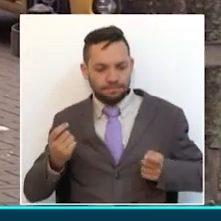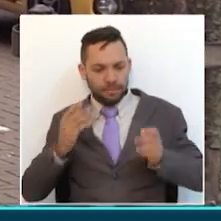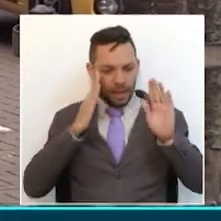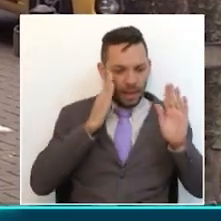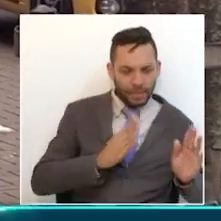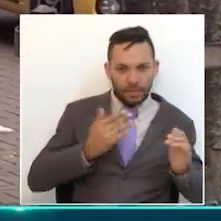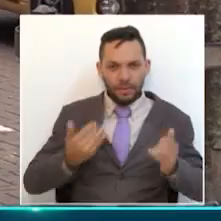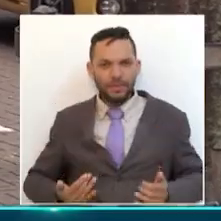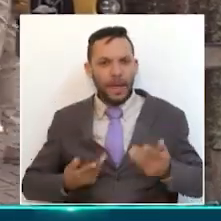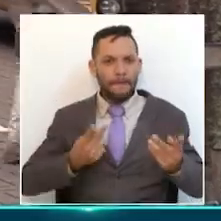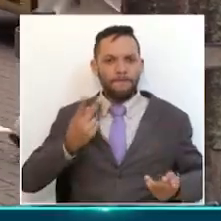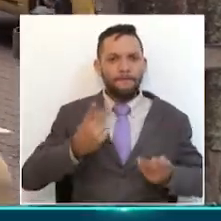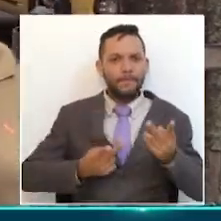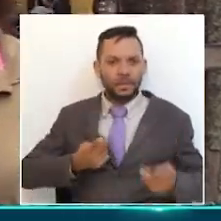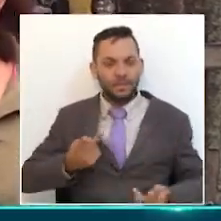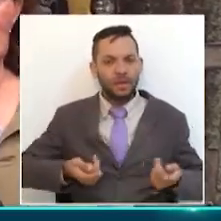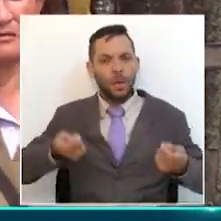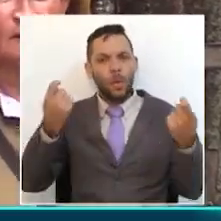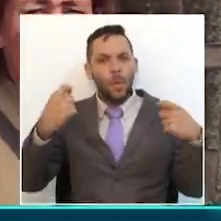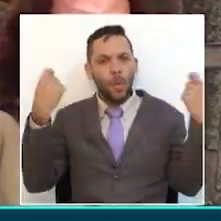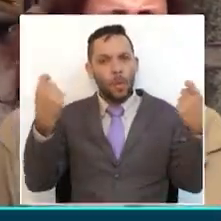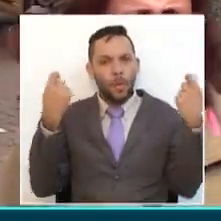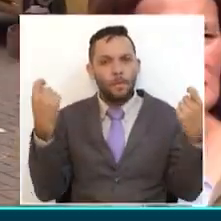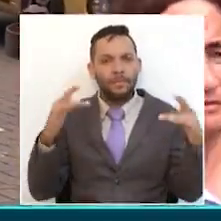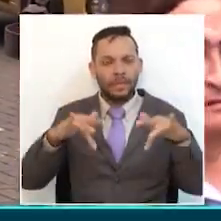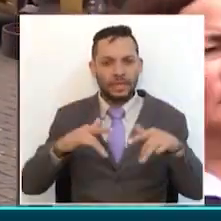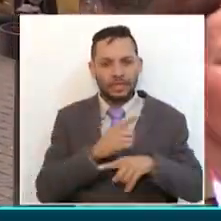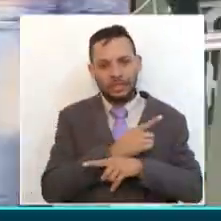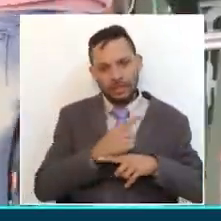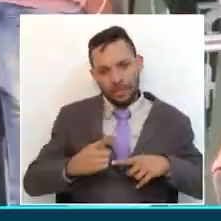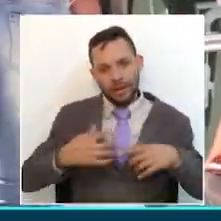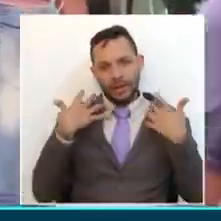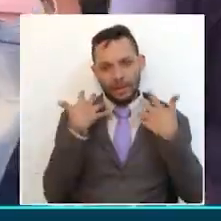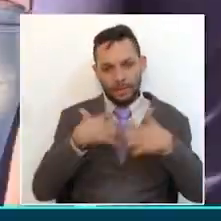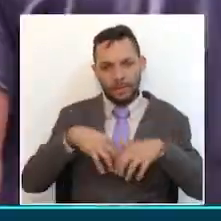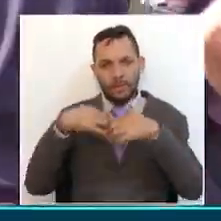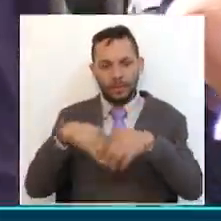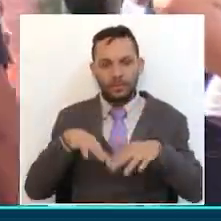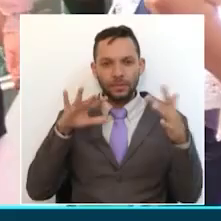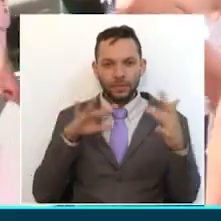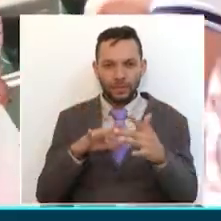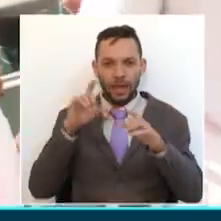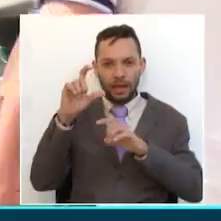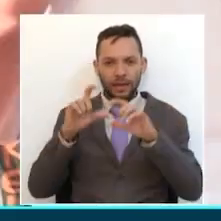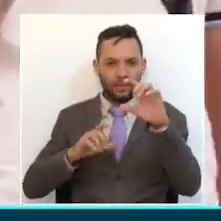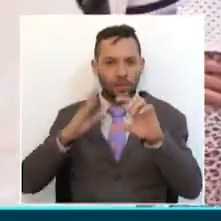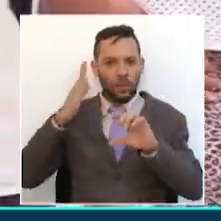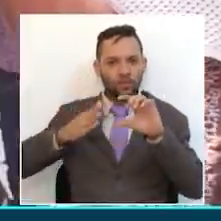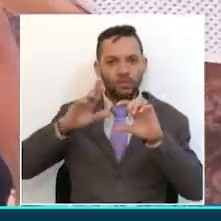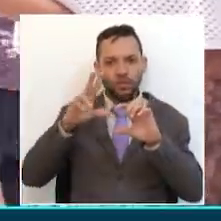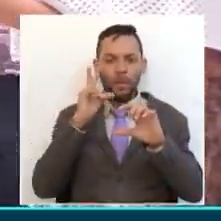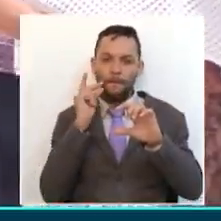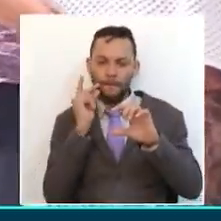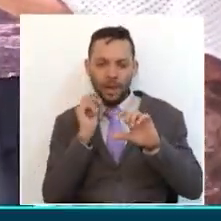La visita hace parte de la Feria de Servicios en la Semana del Empresario, certamen que adelanta la Cámara de Comercio de Pereira, donde